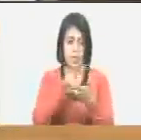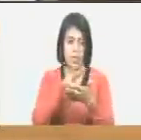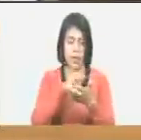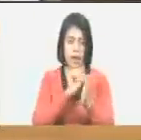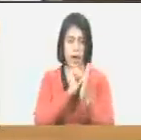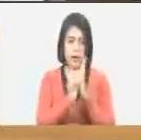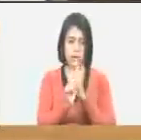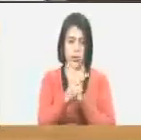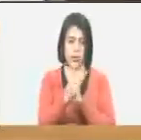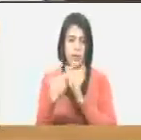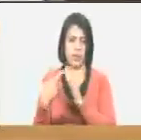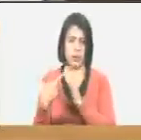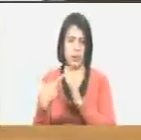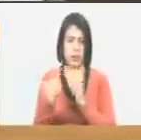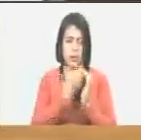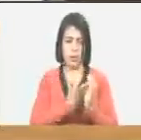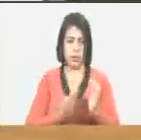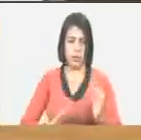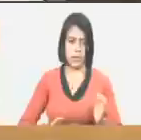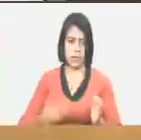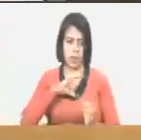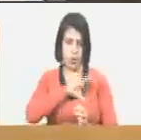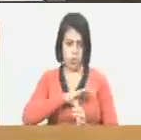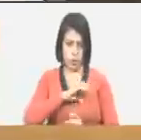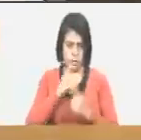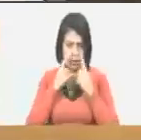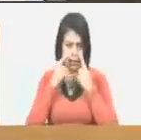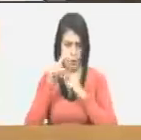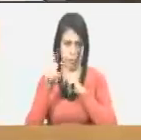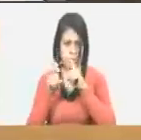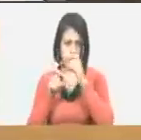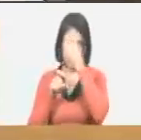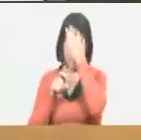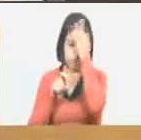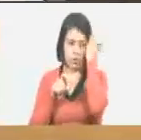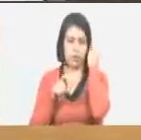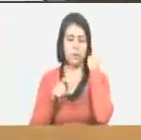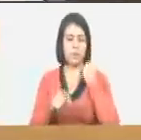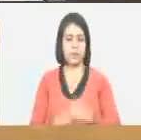23, presidente de la comisión.